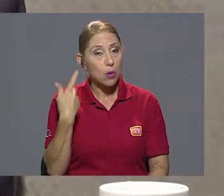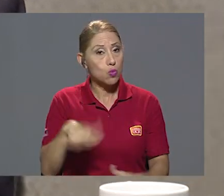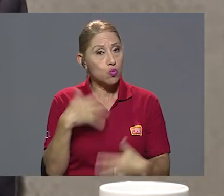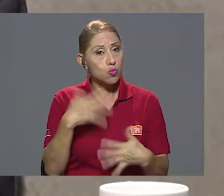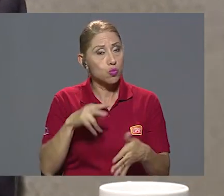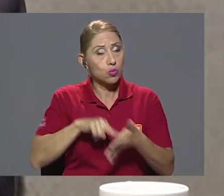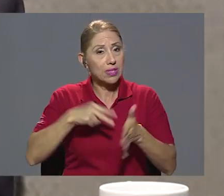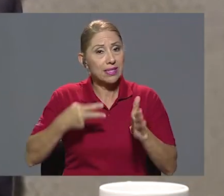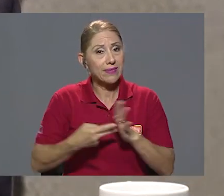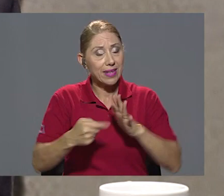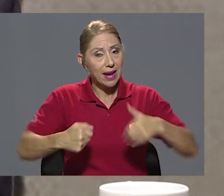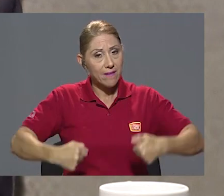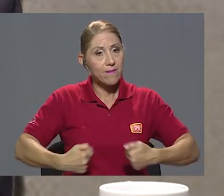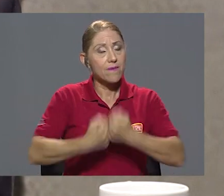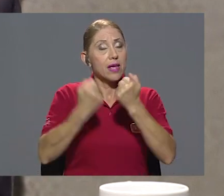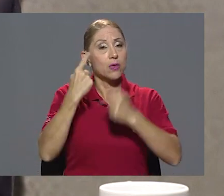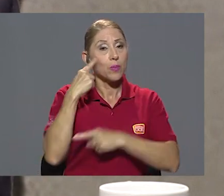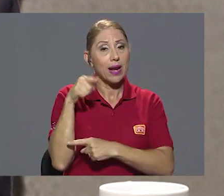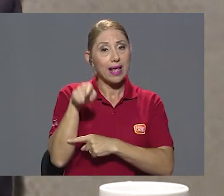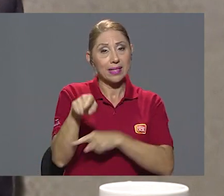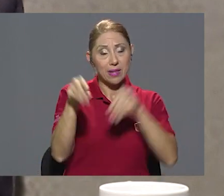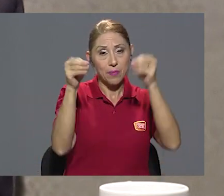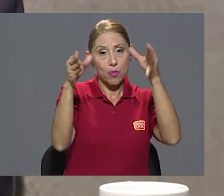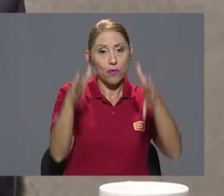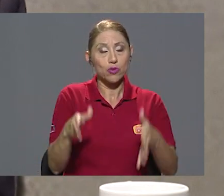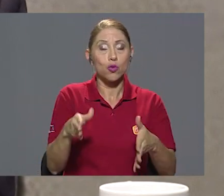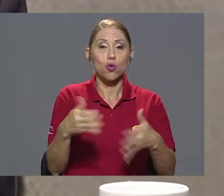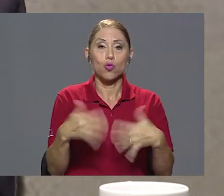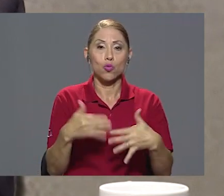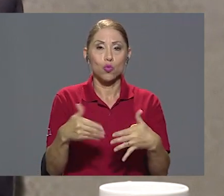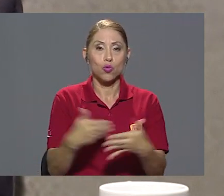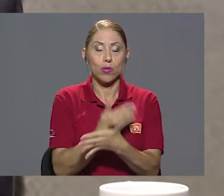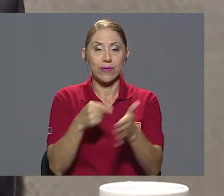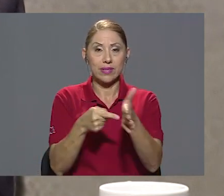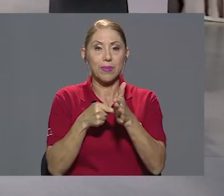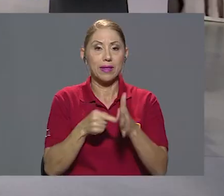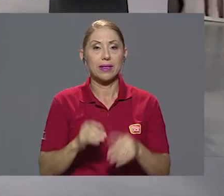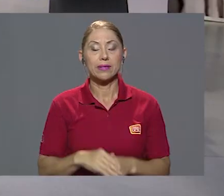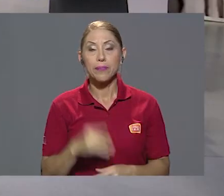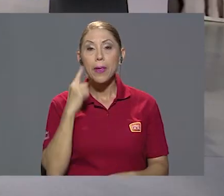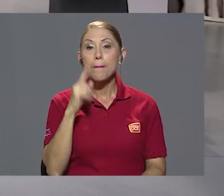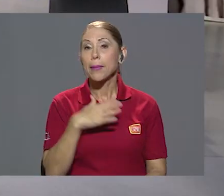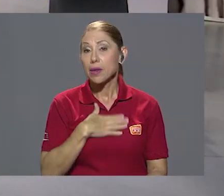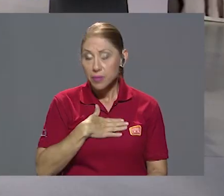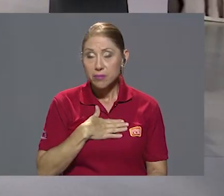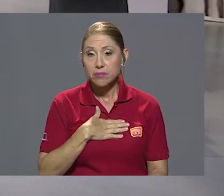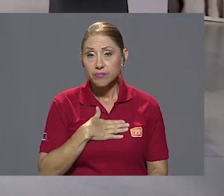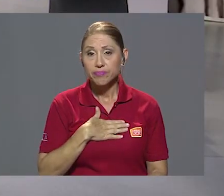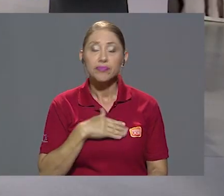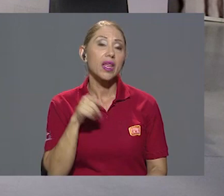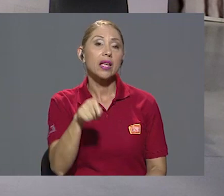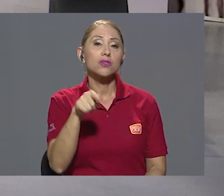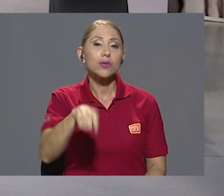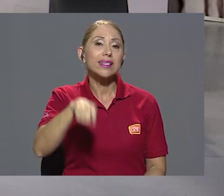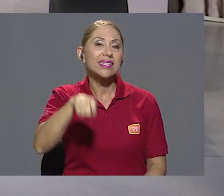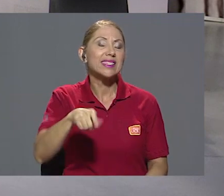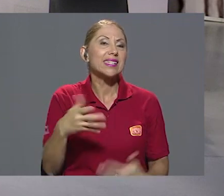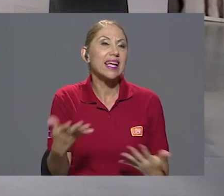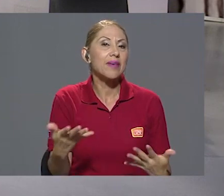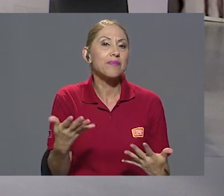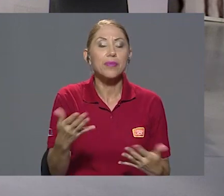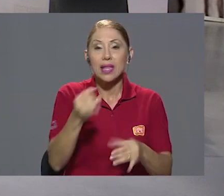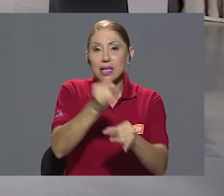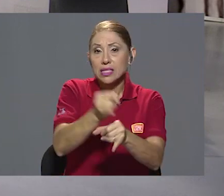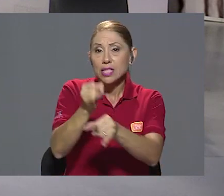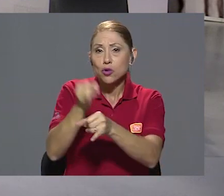el reto que implica también para ese académico universitario esas nuevas demandas. Esto para mí lo que demanda es que